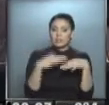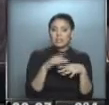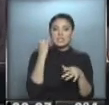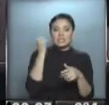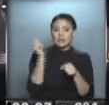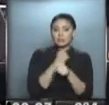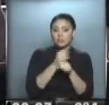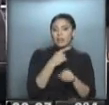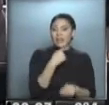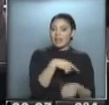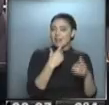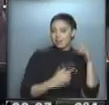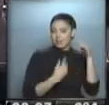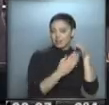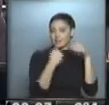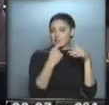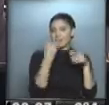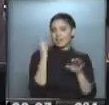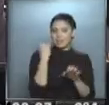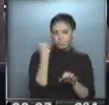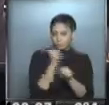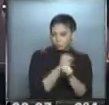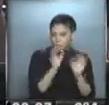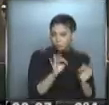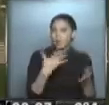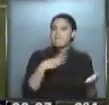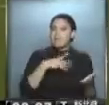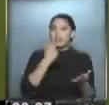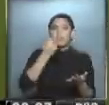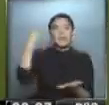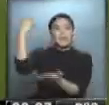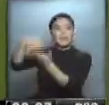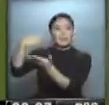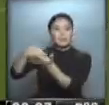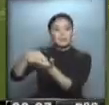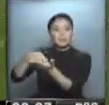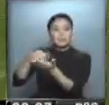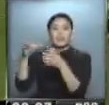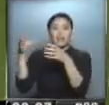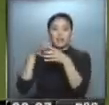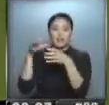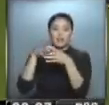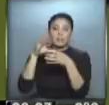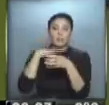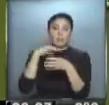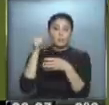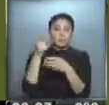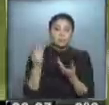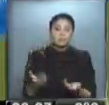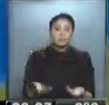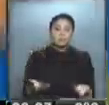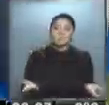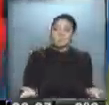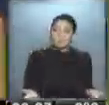supone desde la dirigencia, esta tardanza en el pago que no permite que el transfer sea enviado por el Cruz Azul,